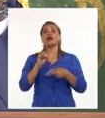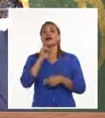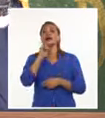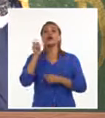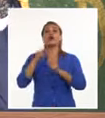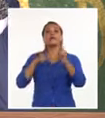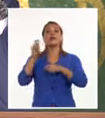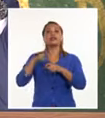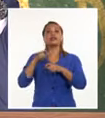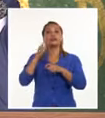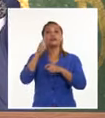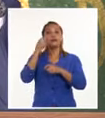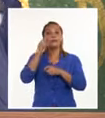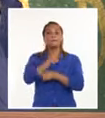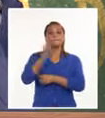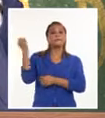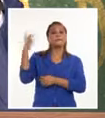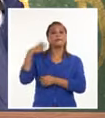que